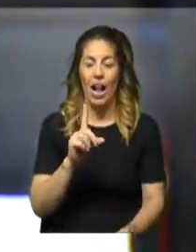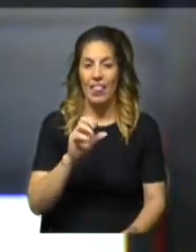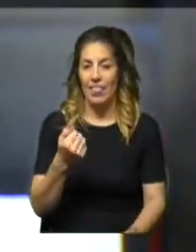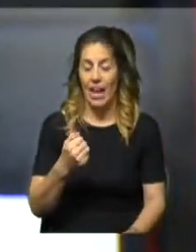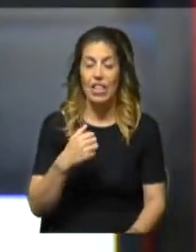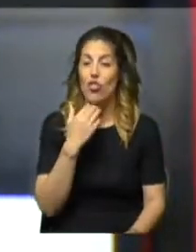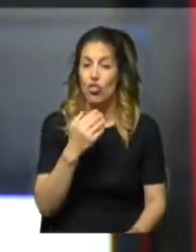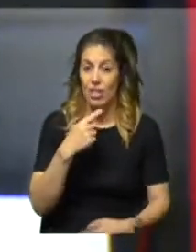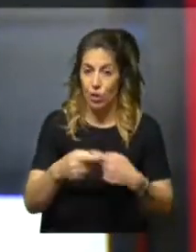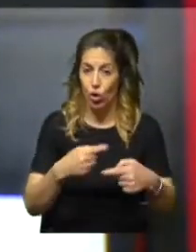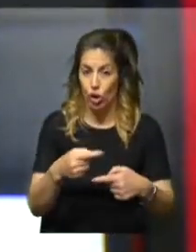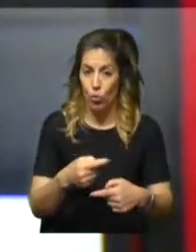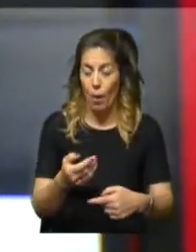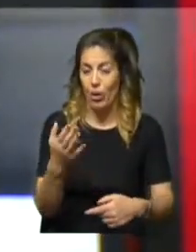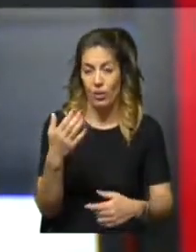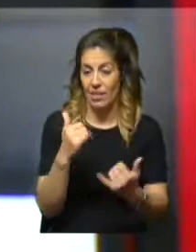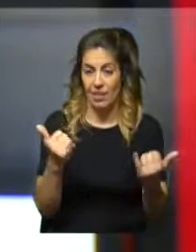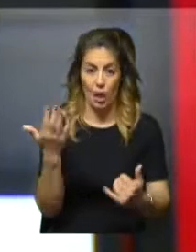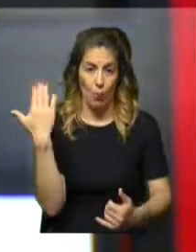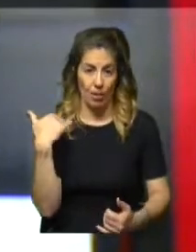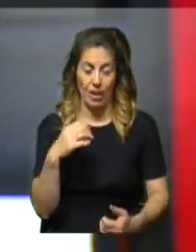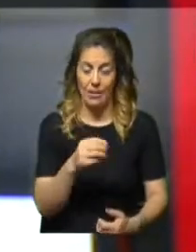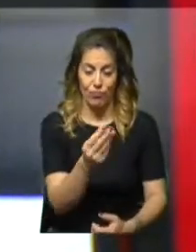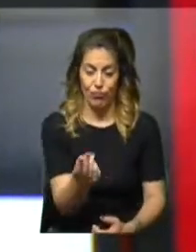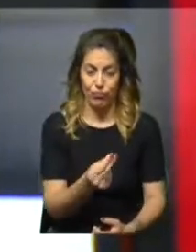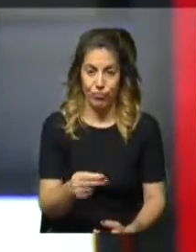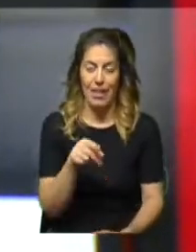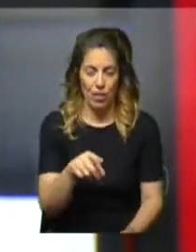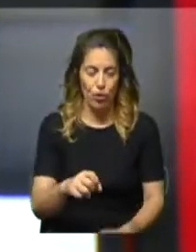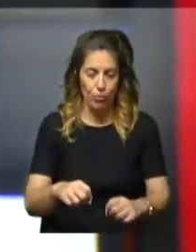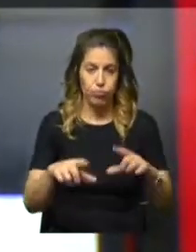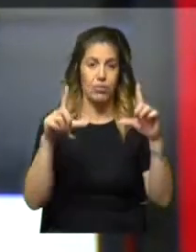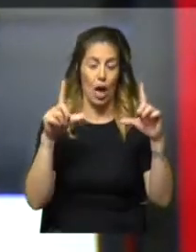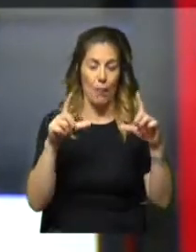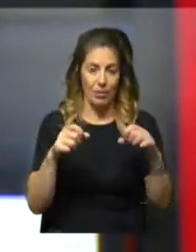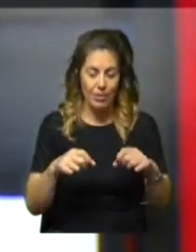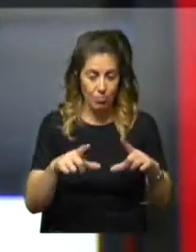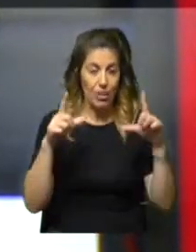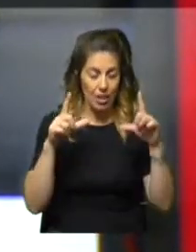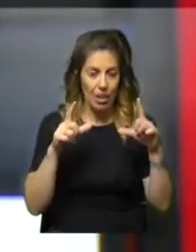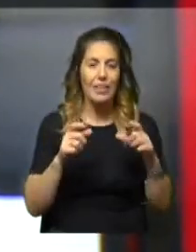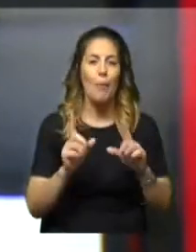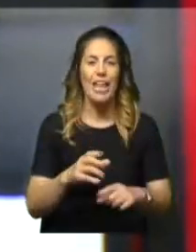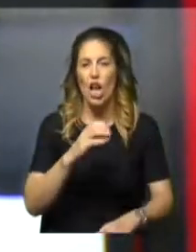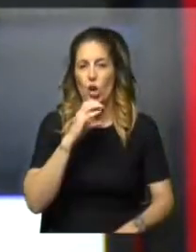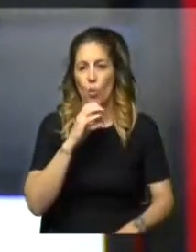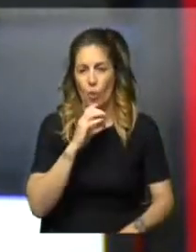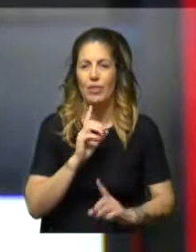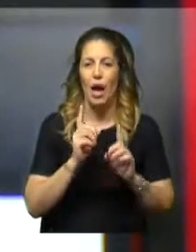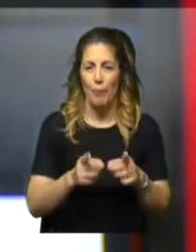pero sin duda que la Gráfica llama y genera mucha atención el humor también y